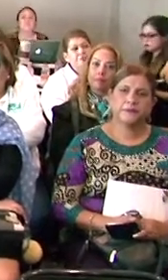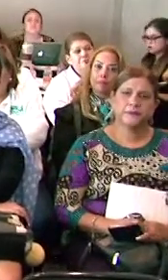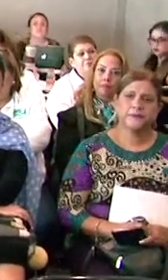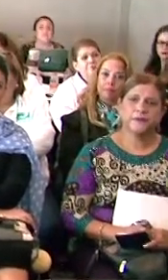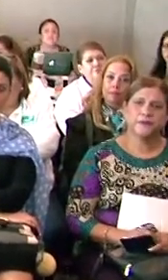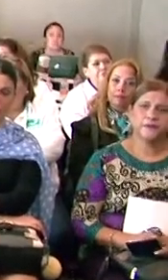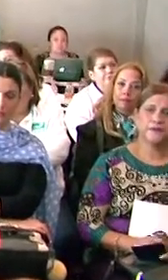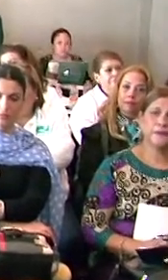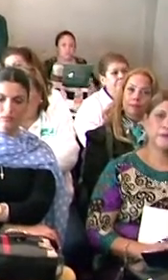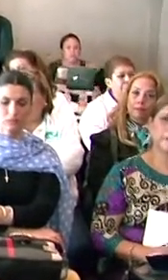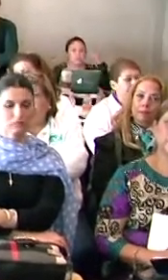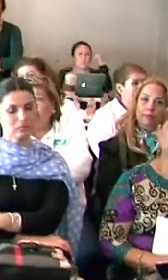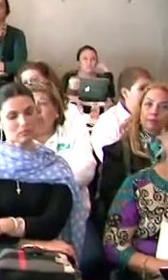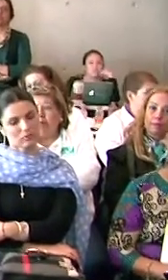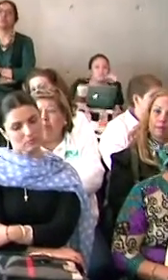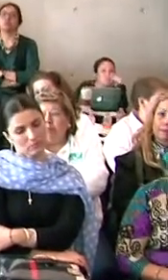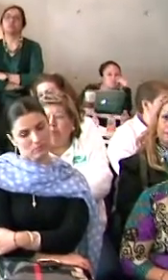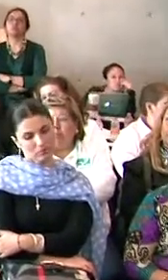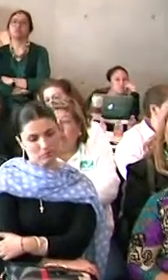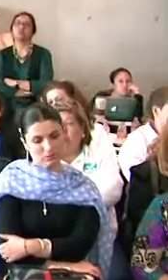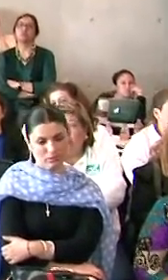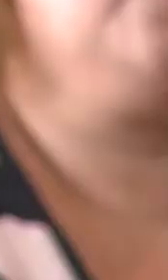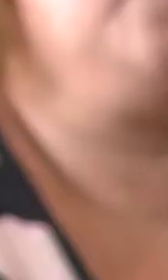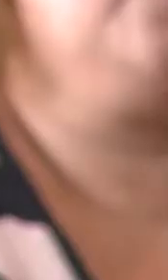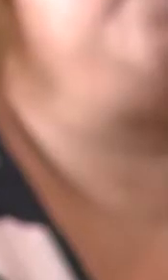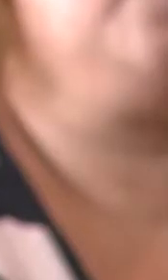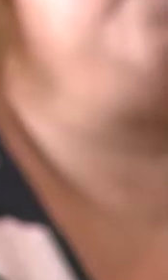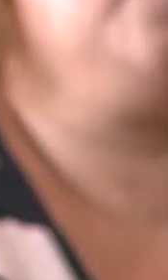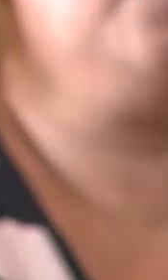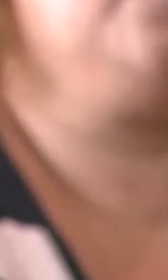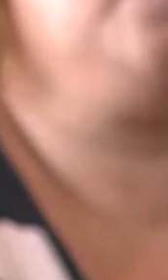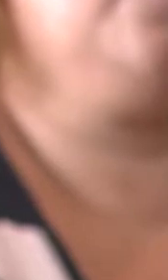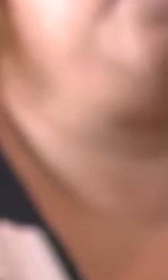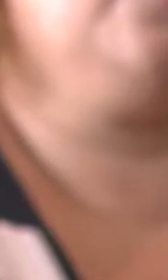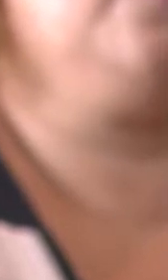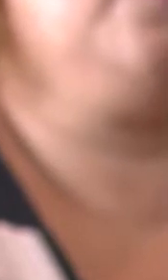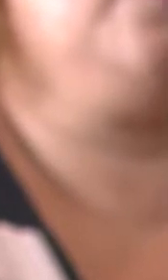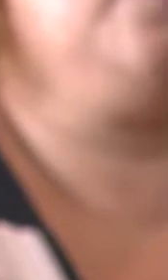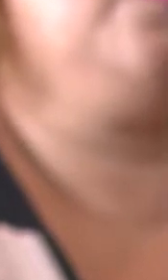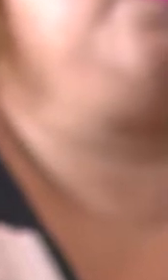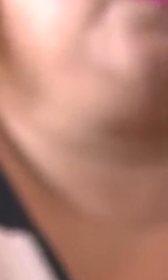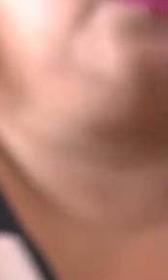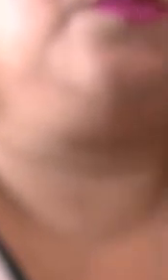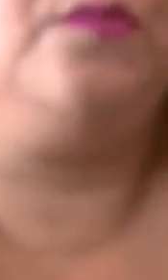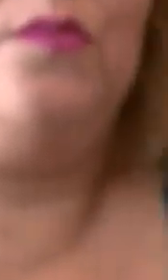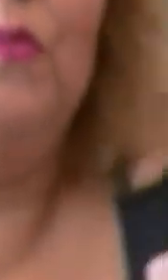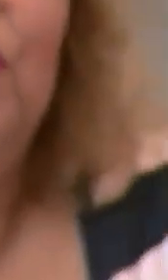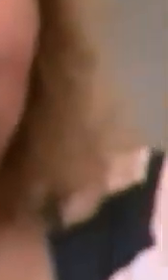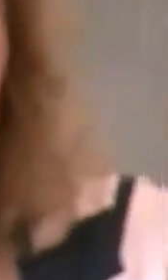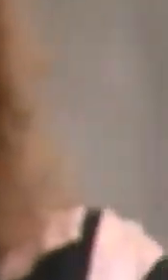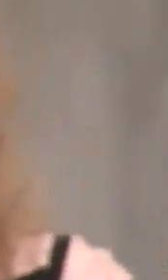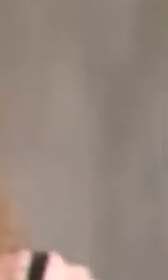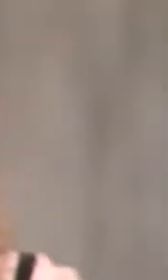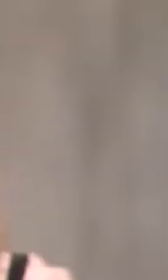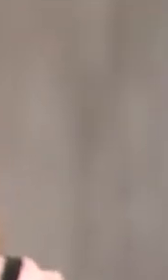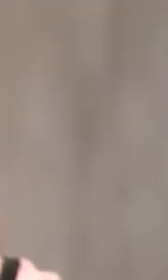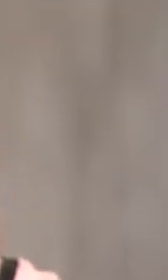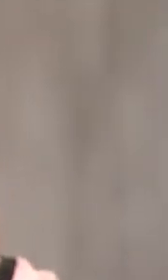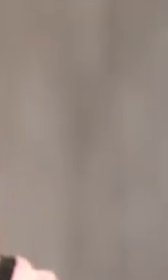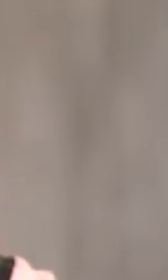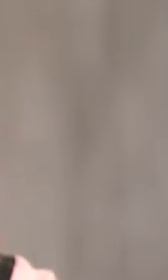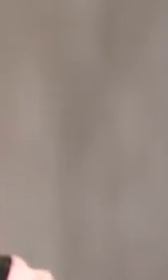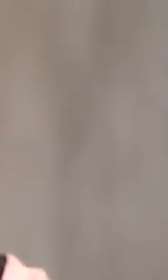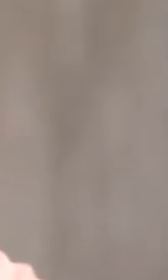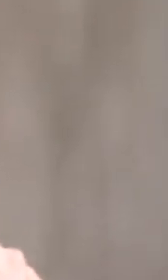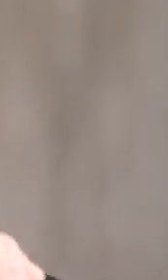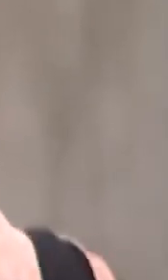propósito fundamental de que más mujeres sean líderes, que incidan en la forma de hacer política, en tener una representación